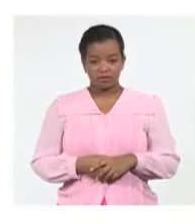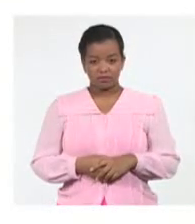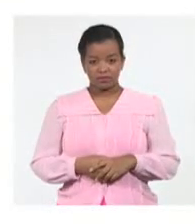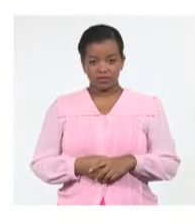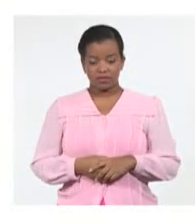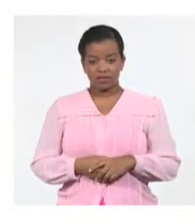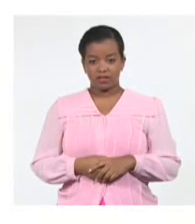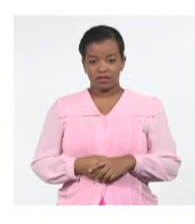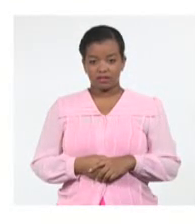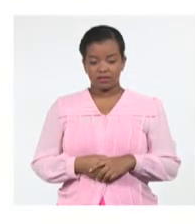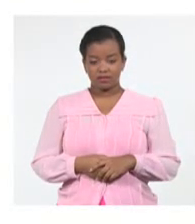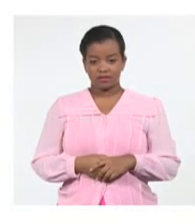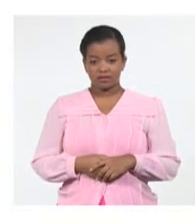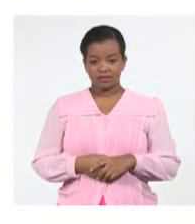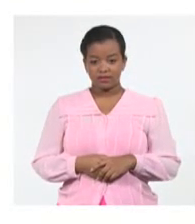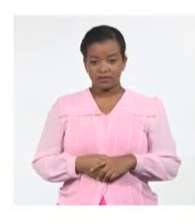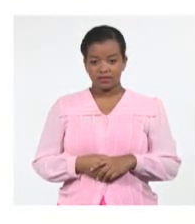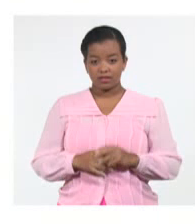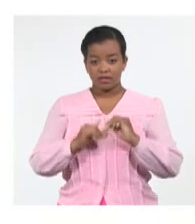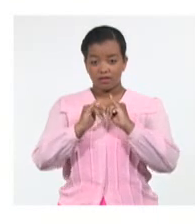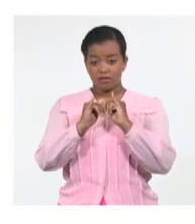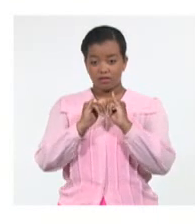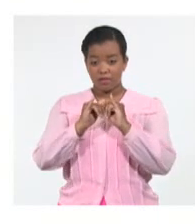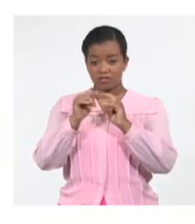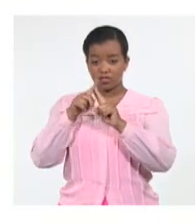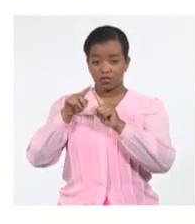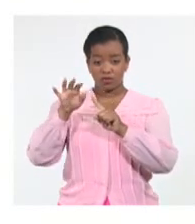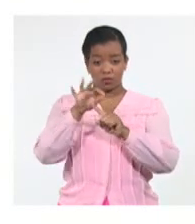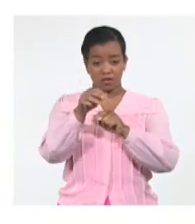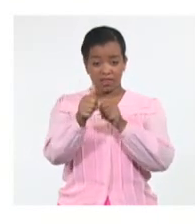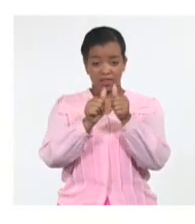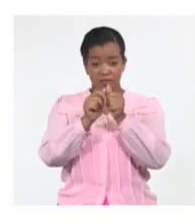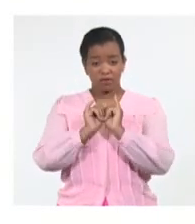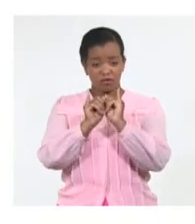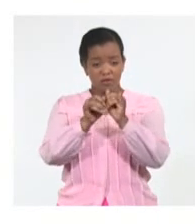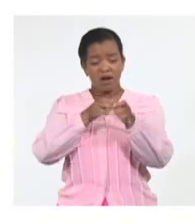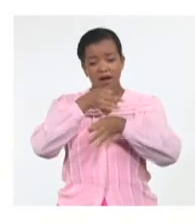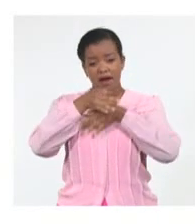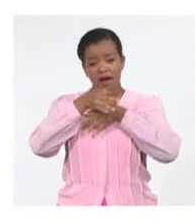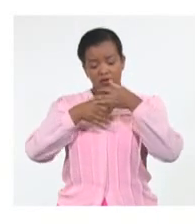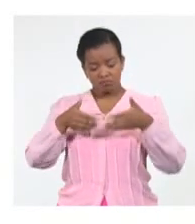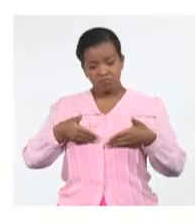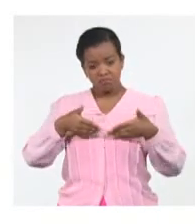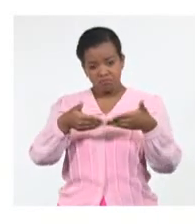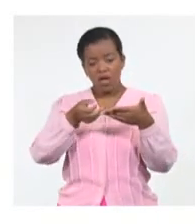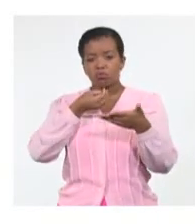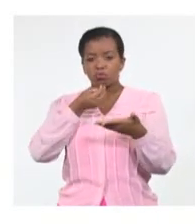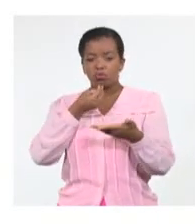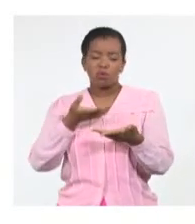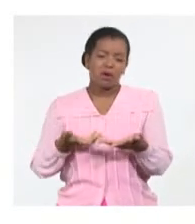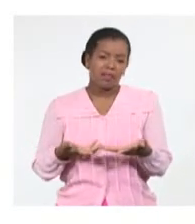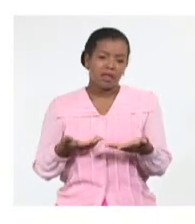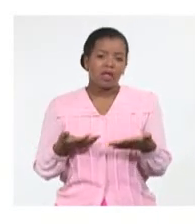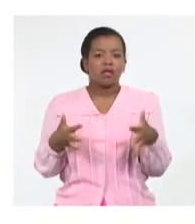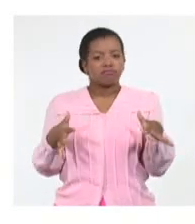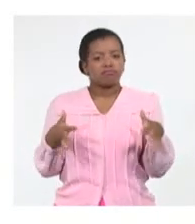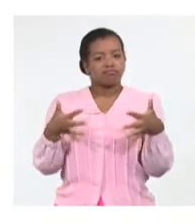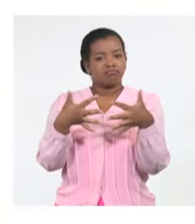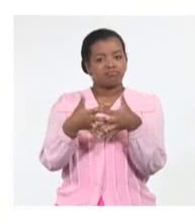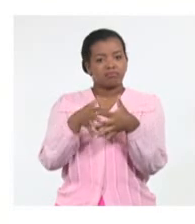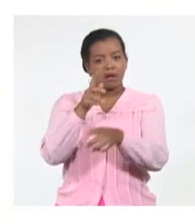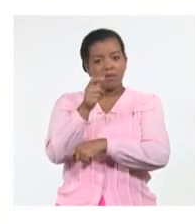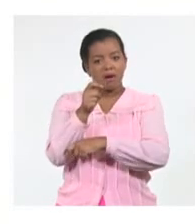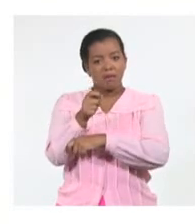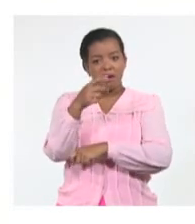país. Según reseña Hit en su perfil de Twitter, Krenlev explicó la voluntad de crear oportunidades para la educación de entrenadores